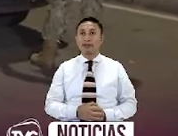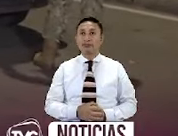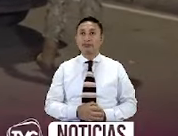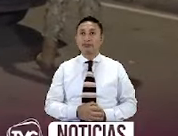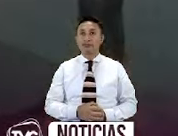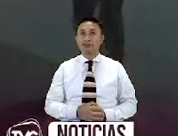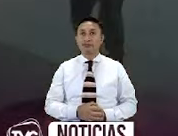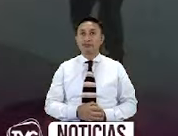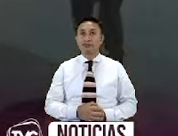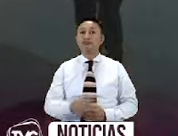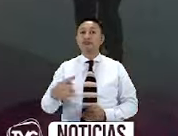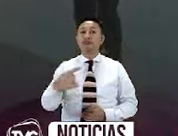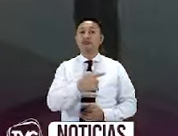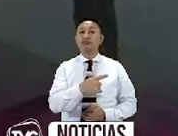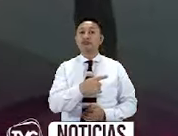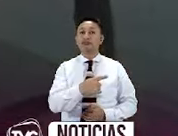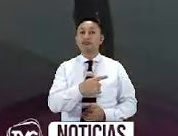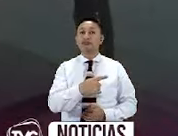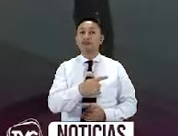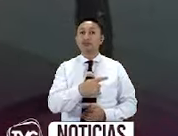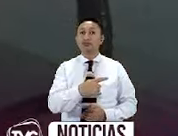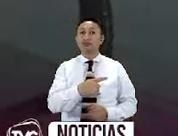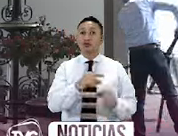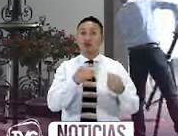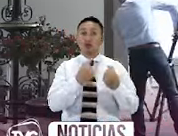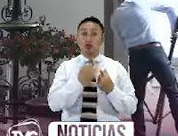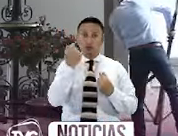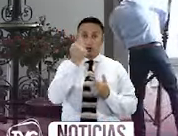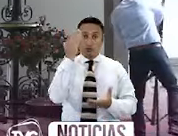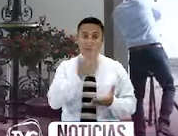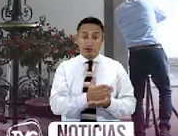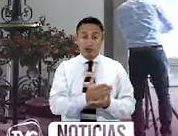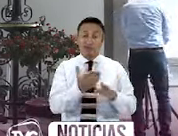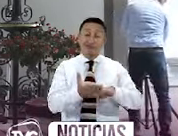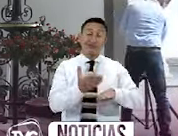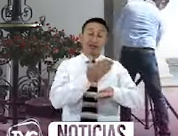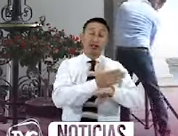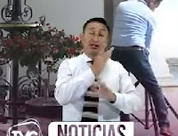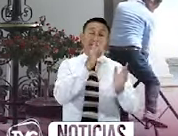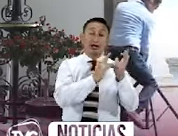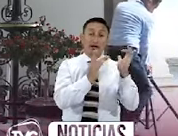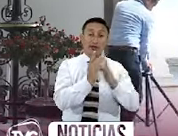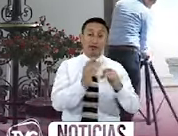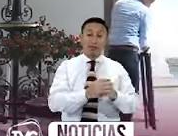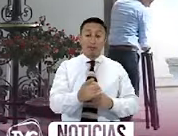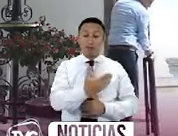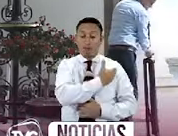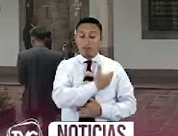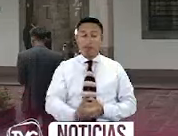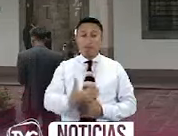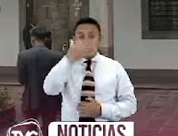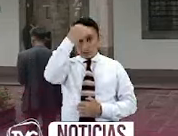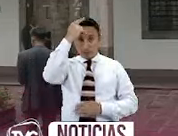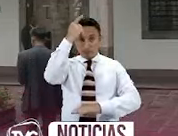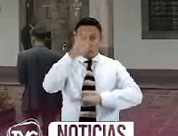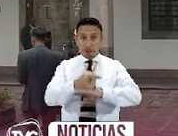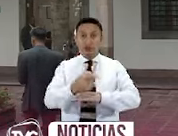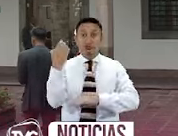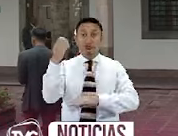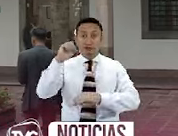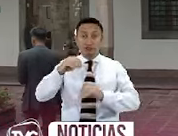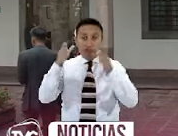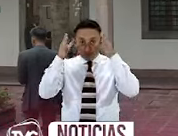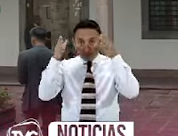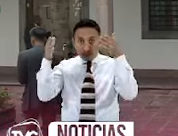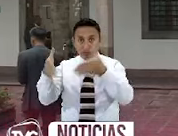en la lucha contra el narcotráfico. Sin olvidar que en abril pasado el presidente Daniel Noboa dispuso el estado de excepción también focalizado